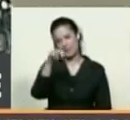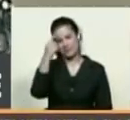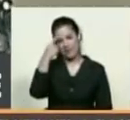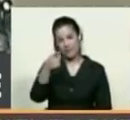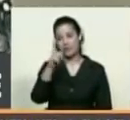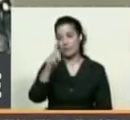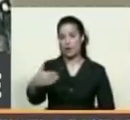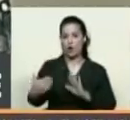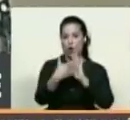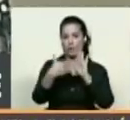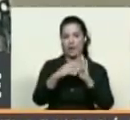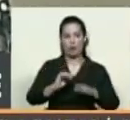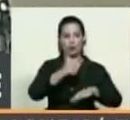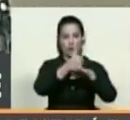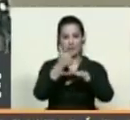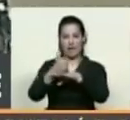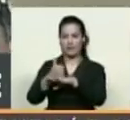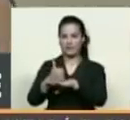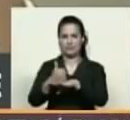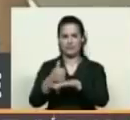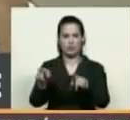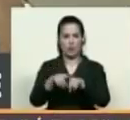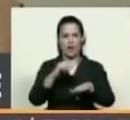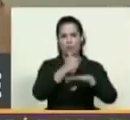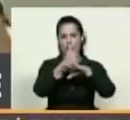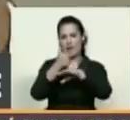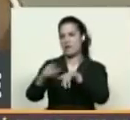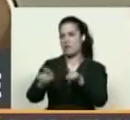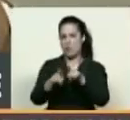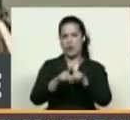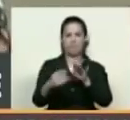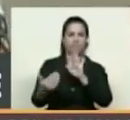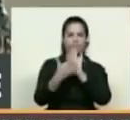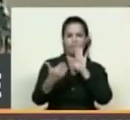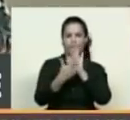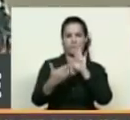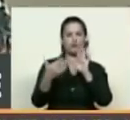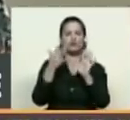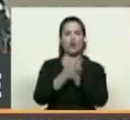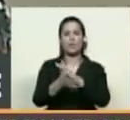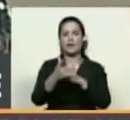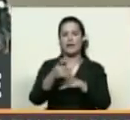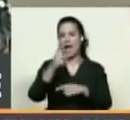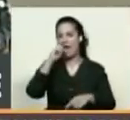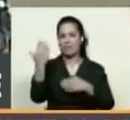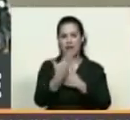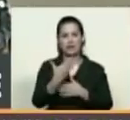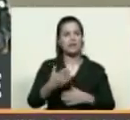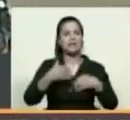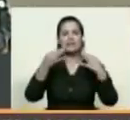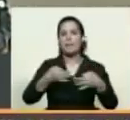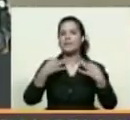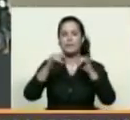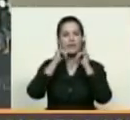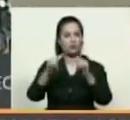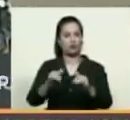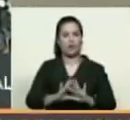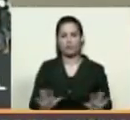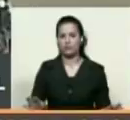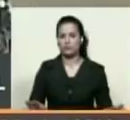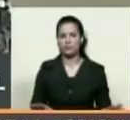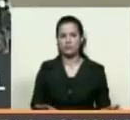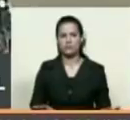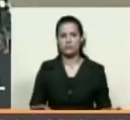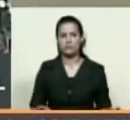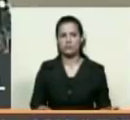las autoridades electorales. Fuimos blanco en escalada cada vez más de lo que son esos ataques y siempre los denunciamos.